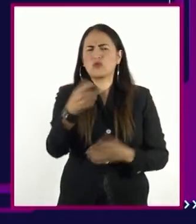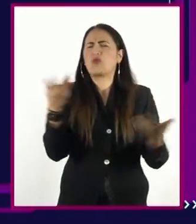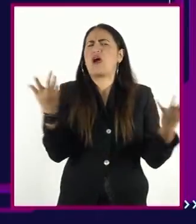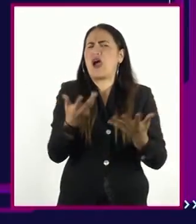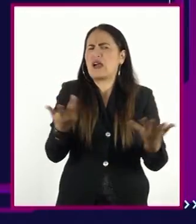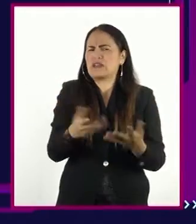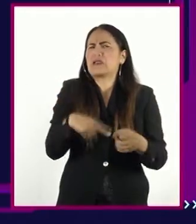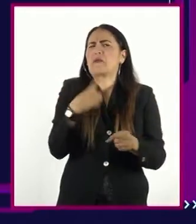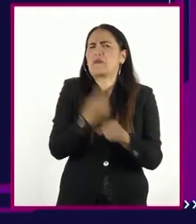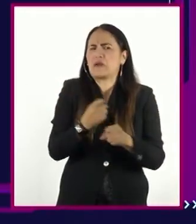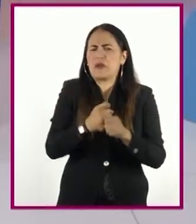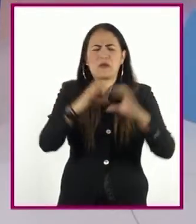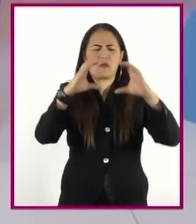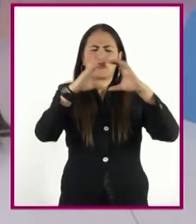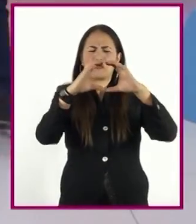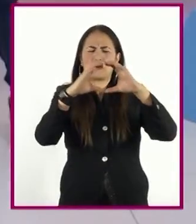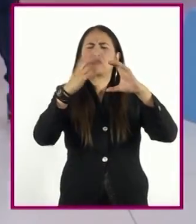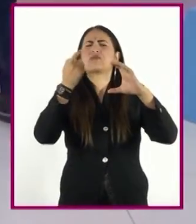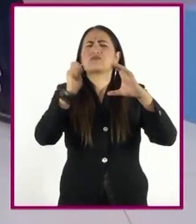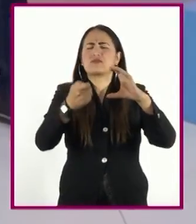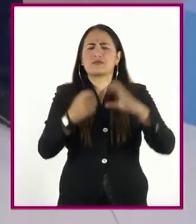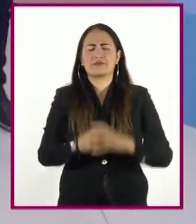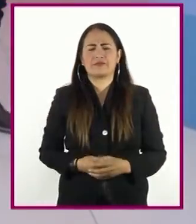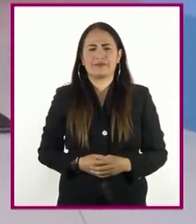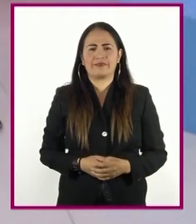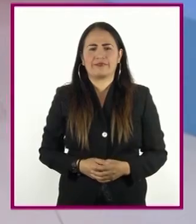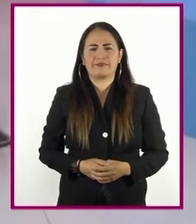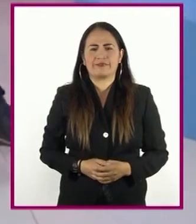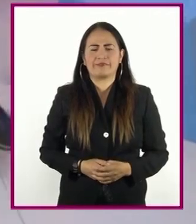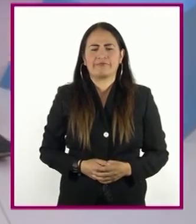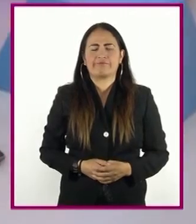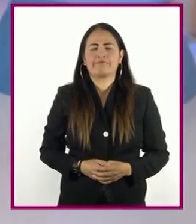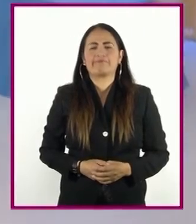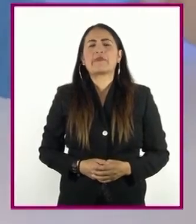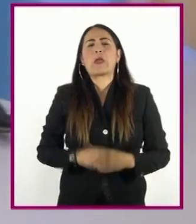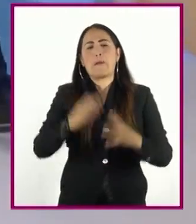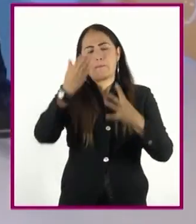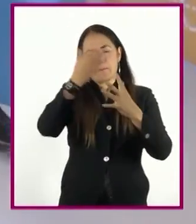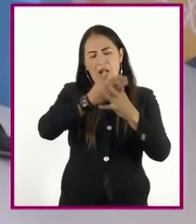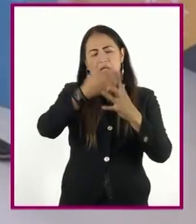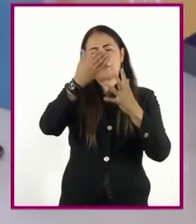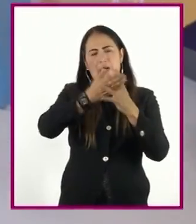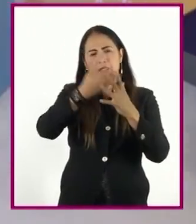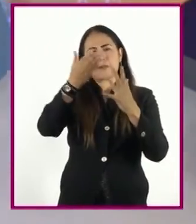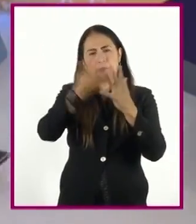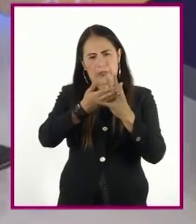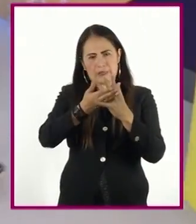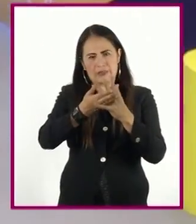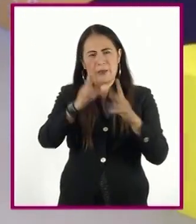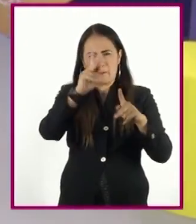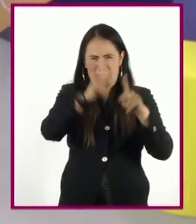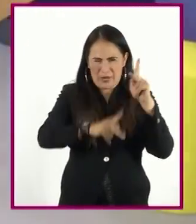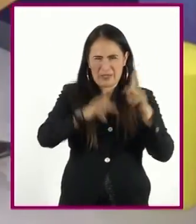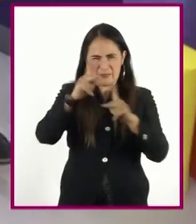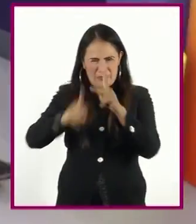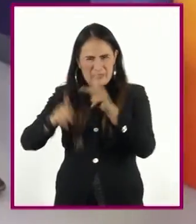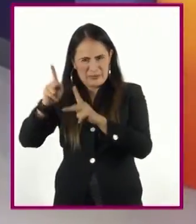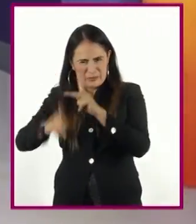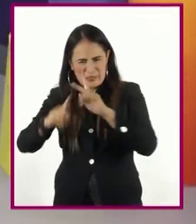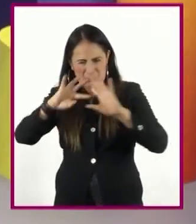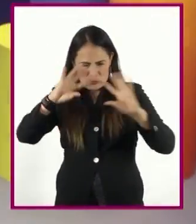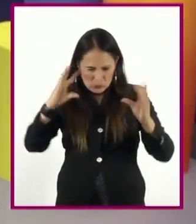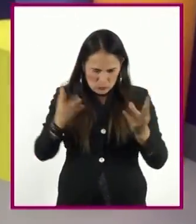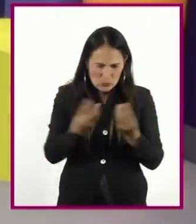hacer primero, Daniel? Como en la gráfica circular representamos las partes de un todo, me parece que lo primero que debemos hacer